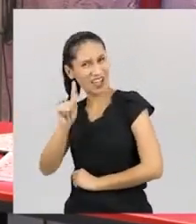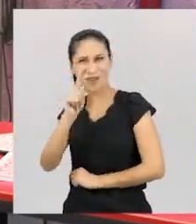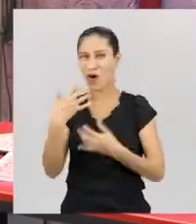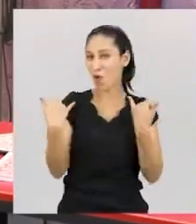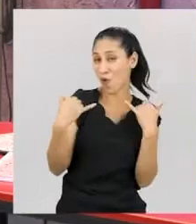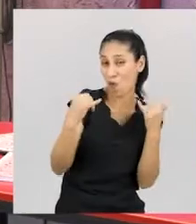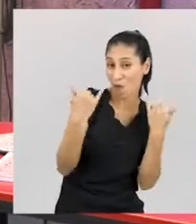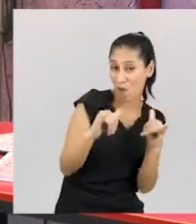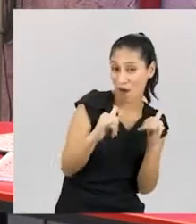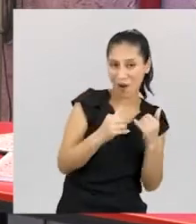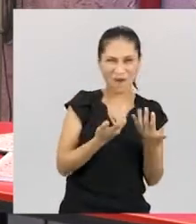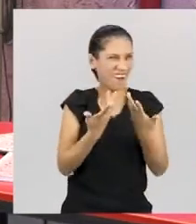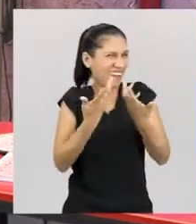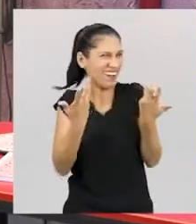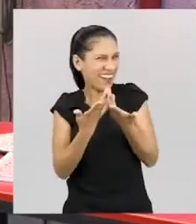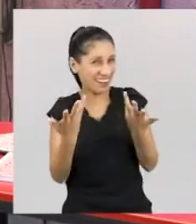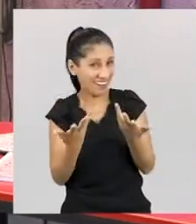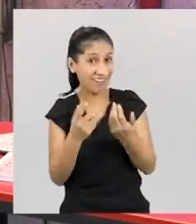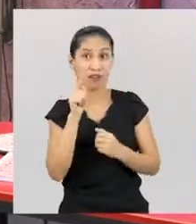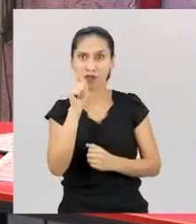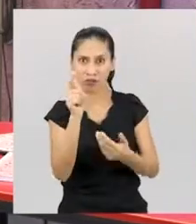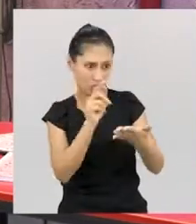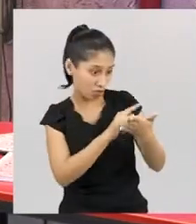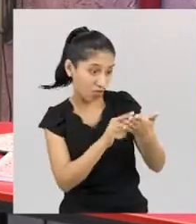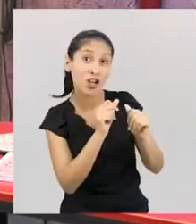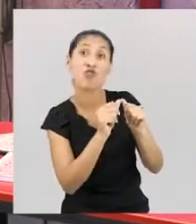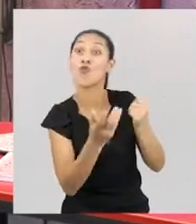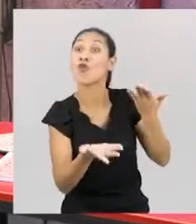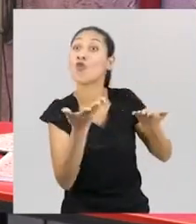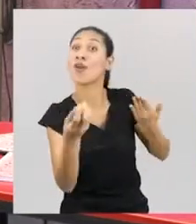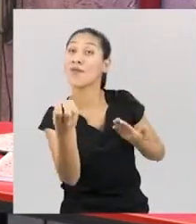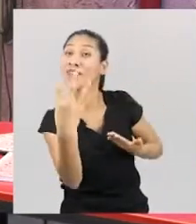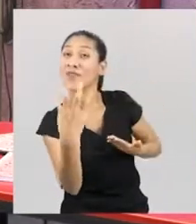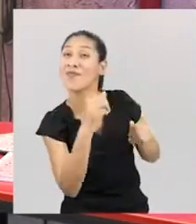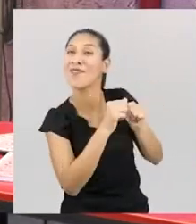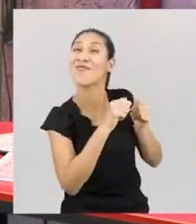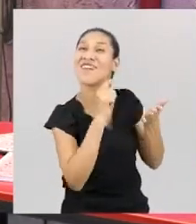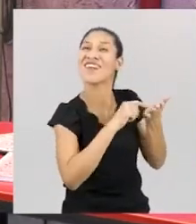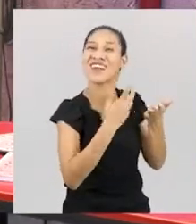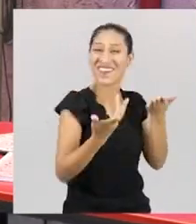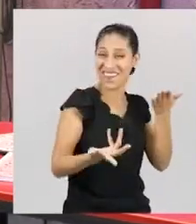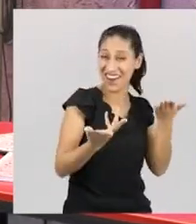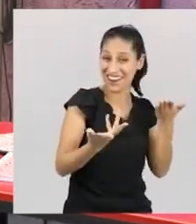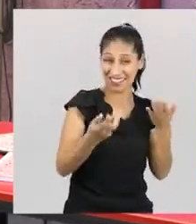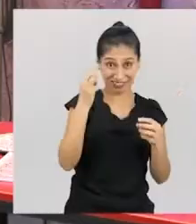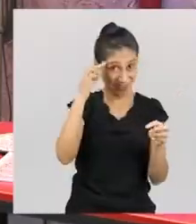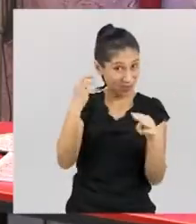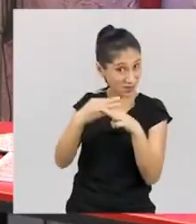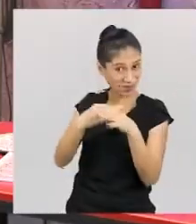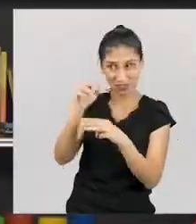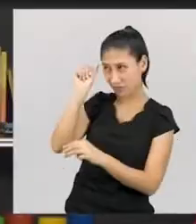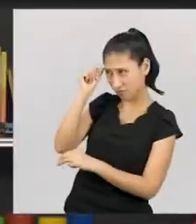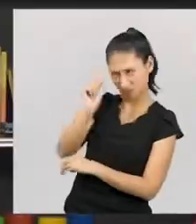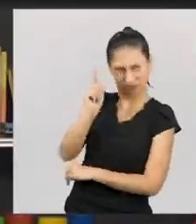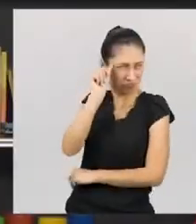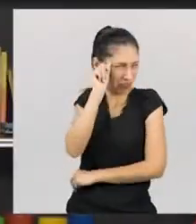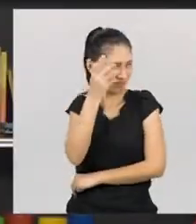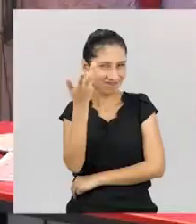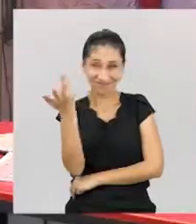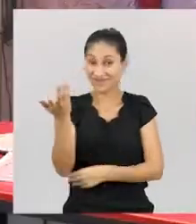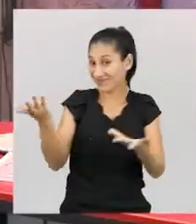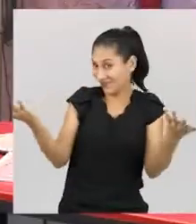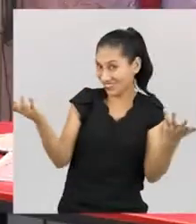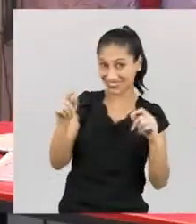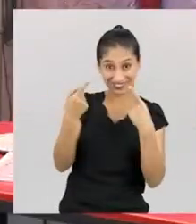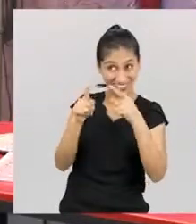había un juego que consistía en adivinar el número que la otra persona estaba pensando a través de operaciones matemáticas. ¿Tú te acuerdas? No, no recuerdo.